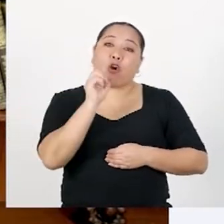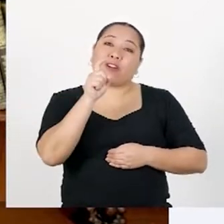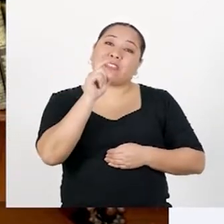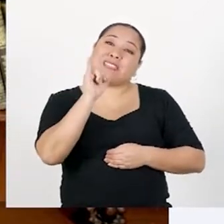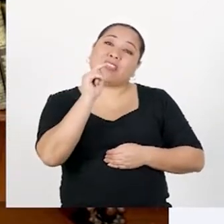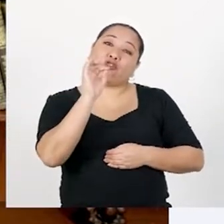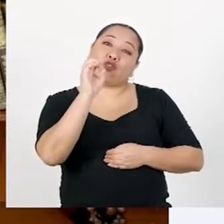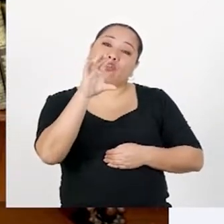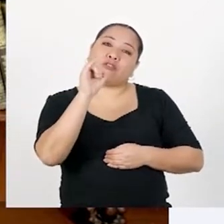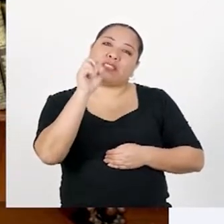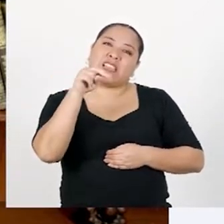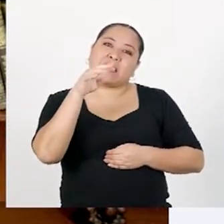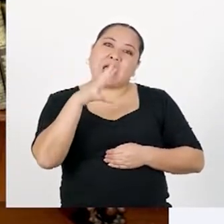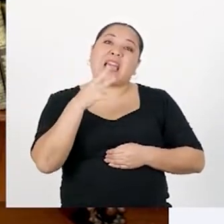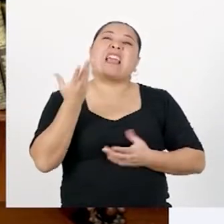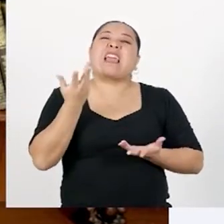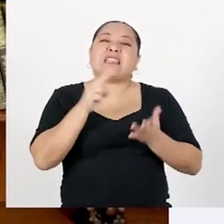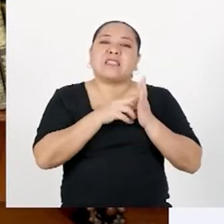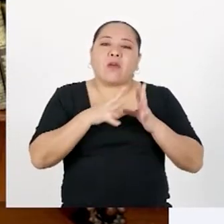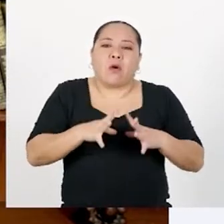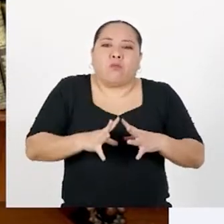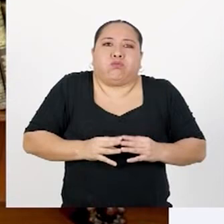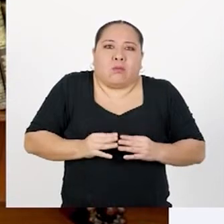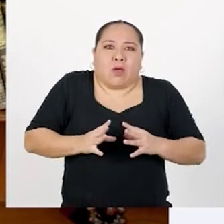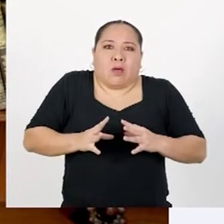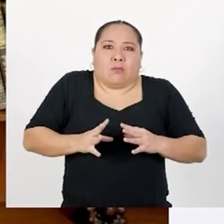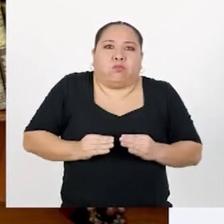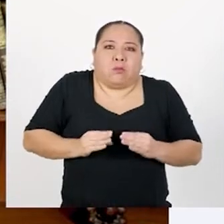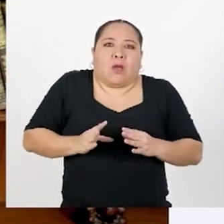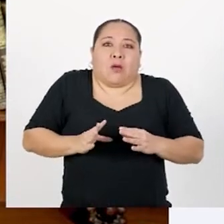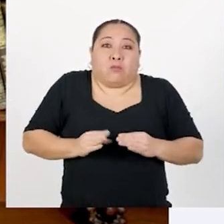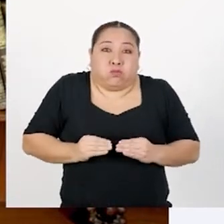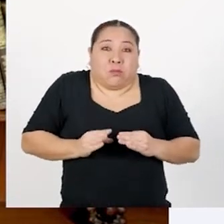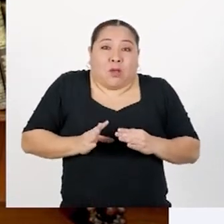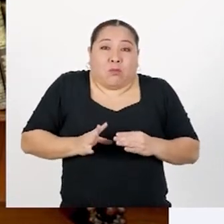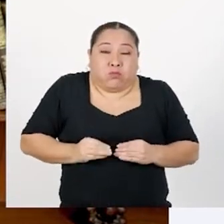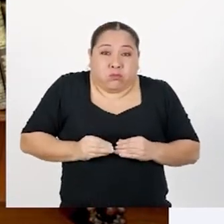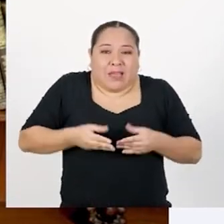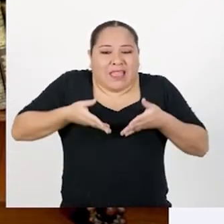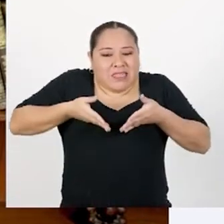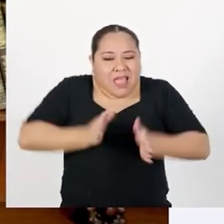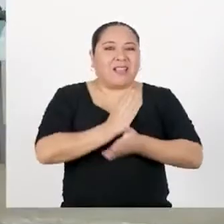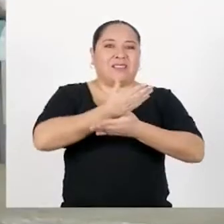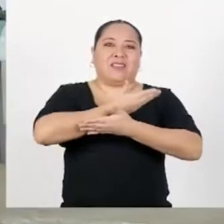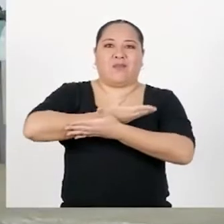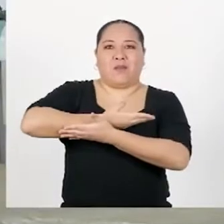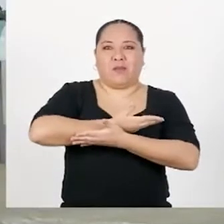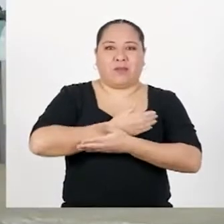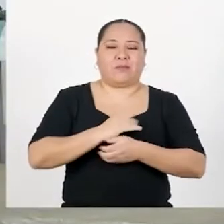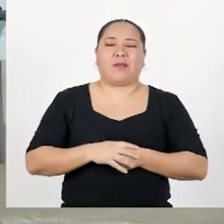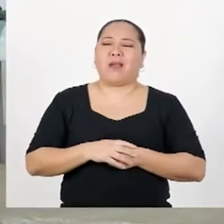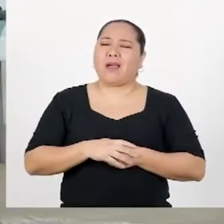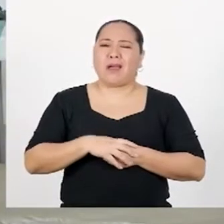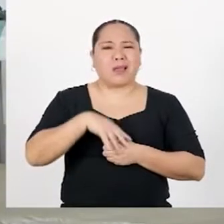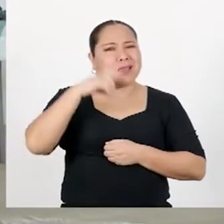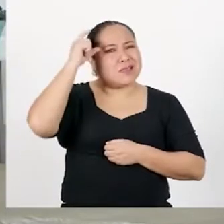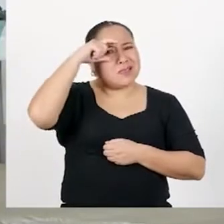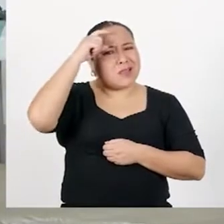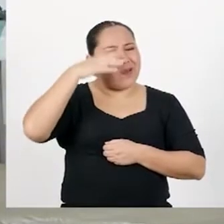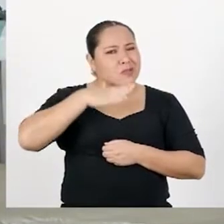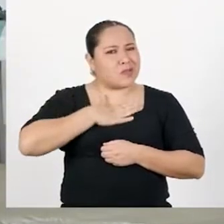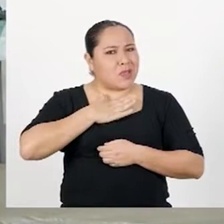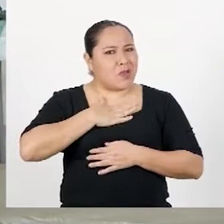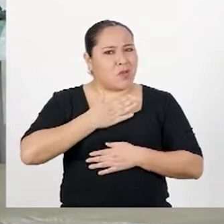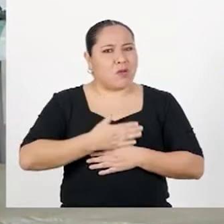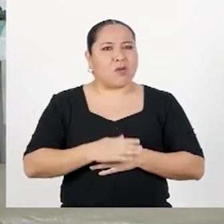provoca más contracciones, lo cual produce el nacimiento de un bebé. ¡Qué sabio es el